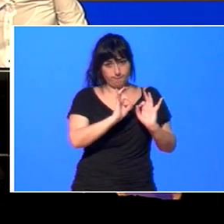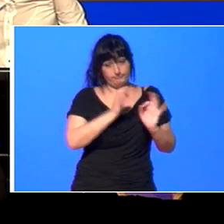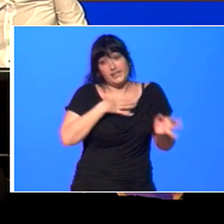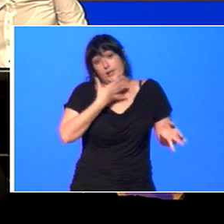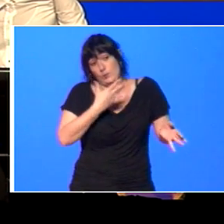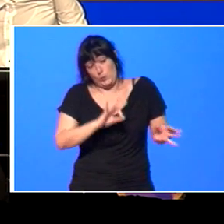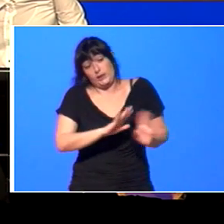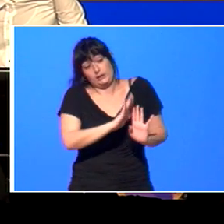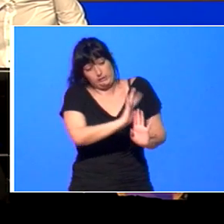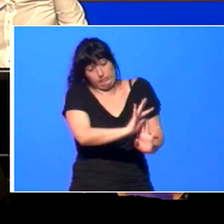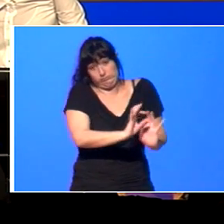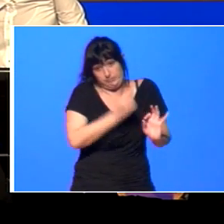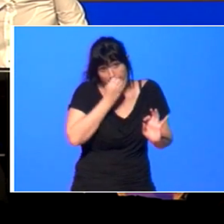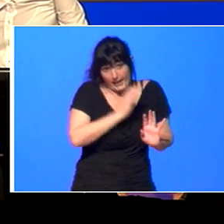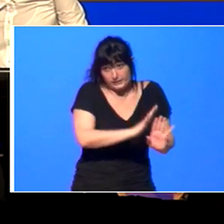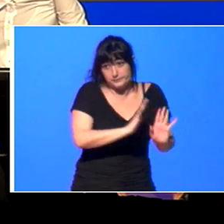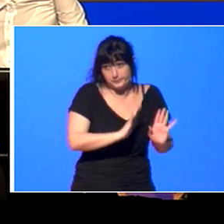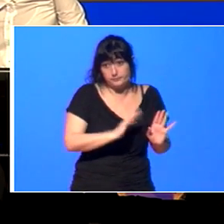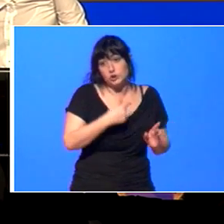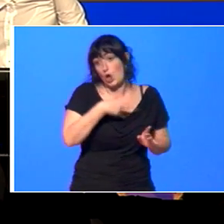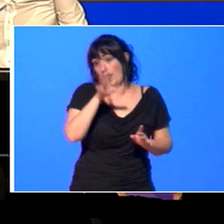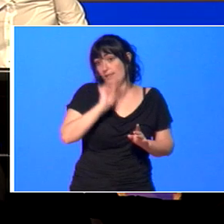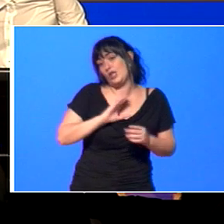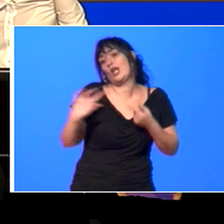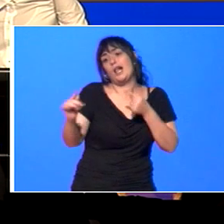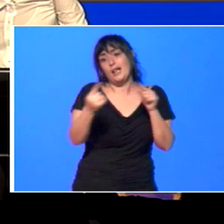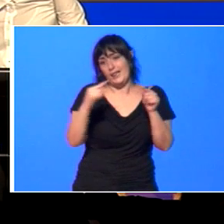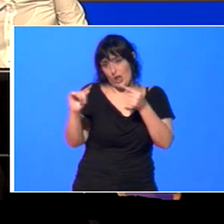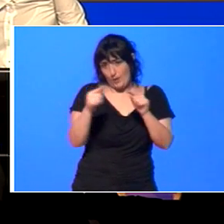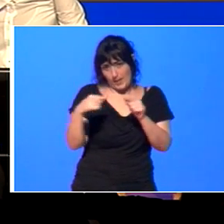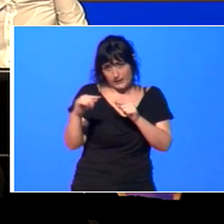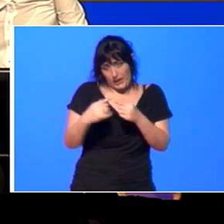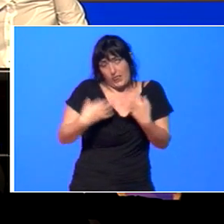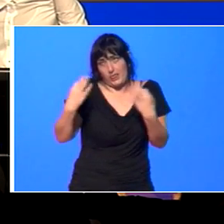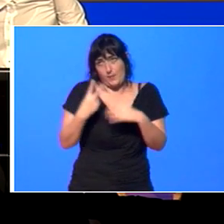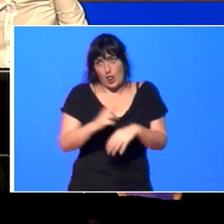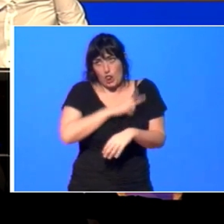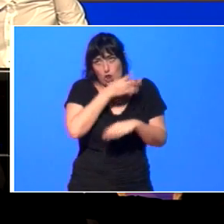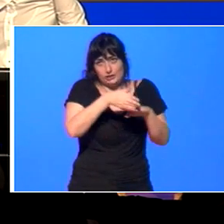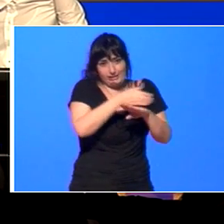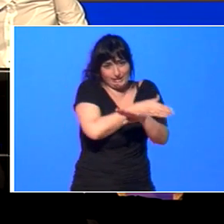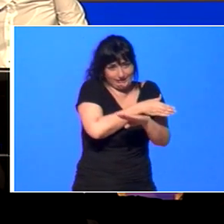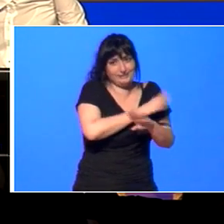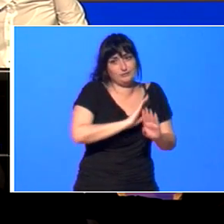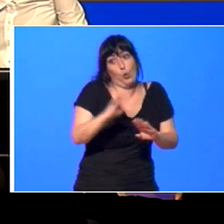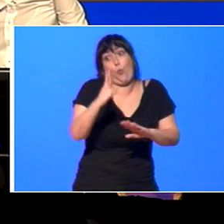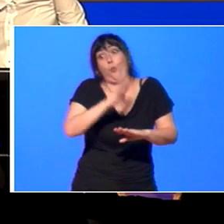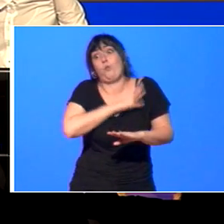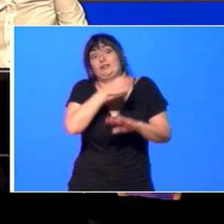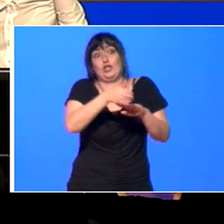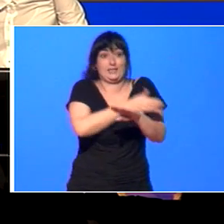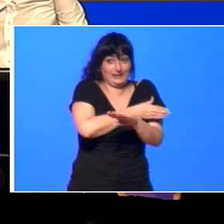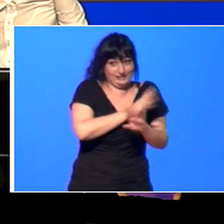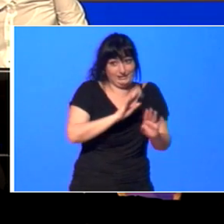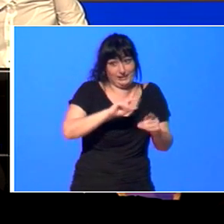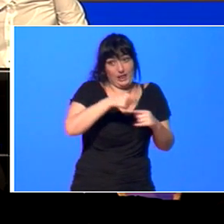pero comprendo las limitaciones, que este debate se hubiera hecho dos días antes, o tres días antes, y no un día después